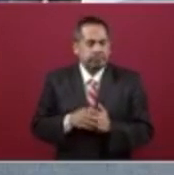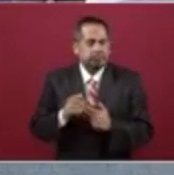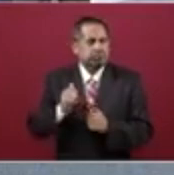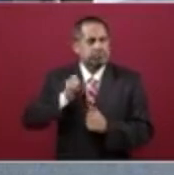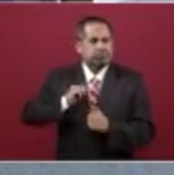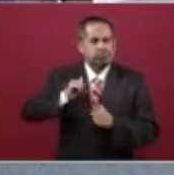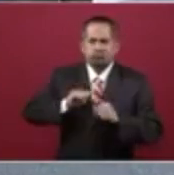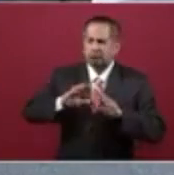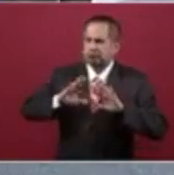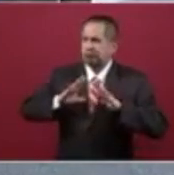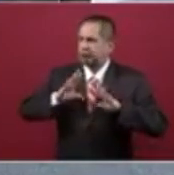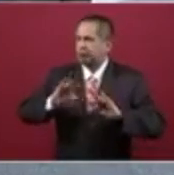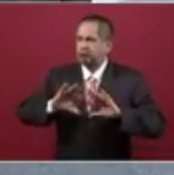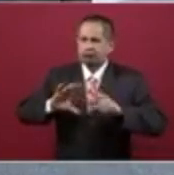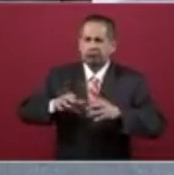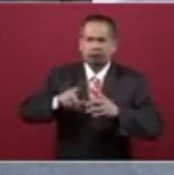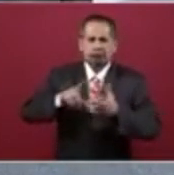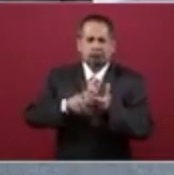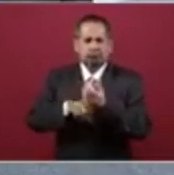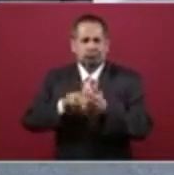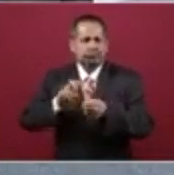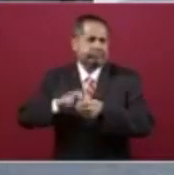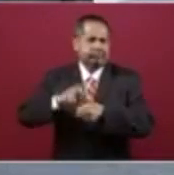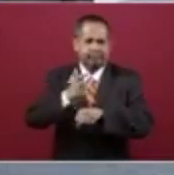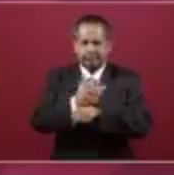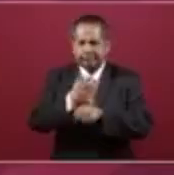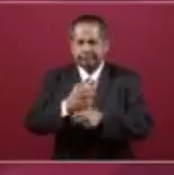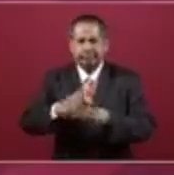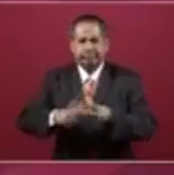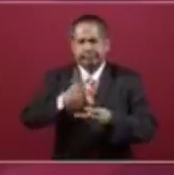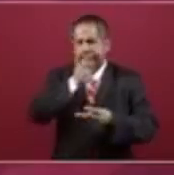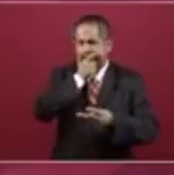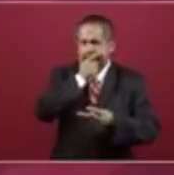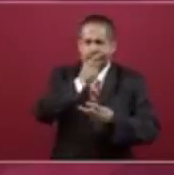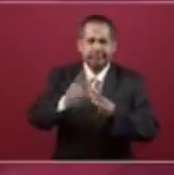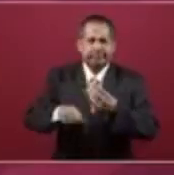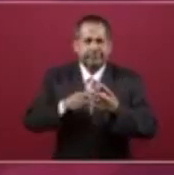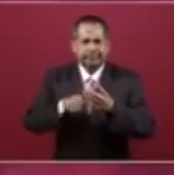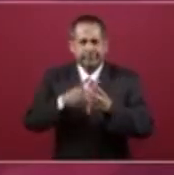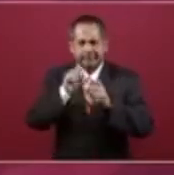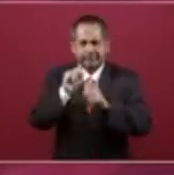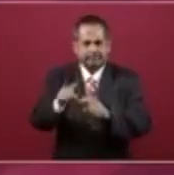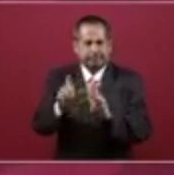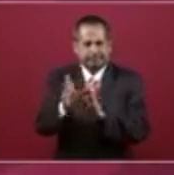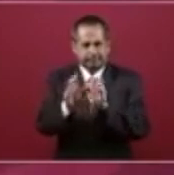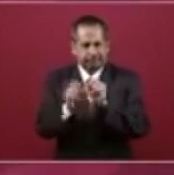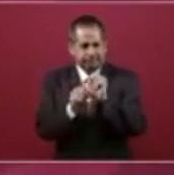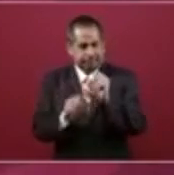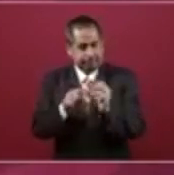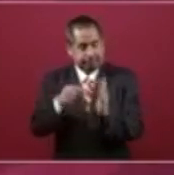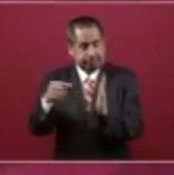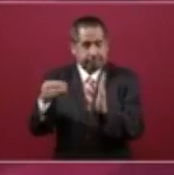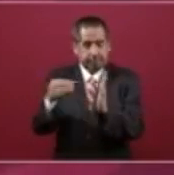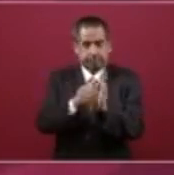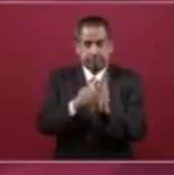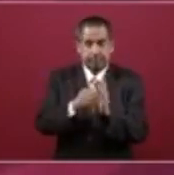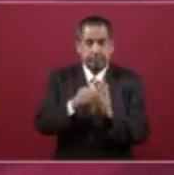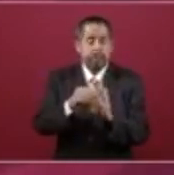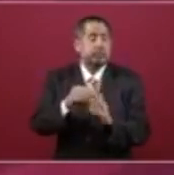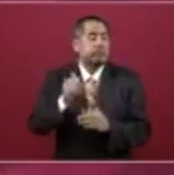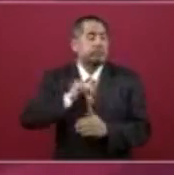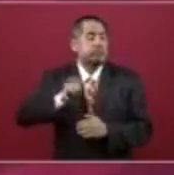fundacionales de Estados Unidos, de Inglaterra, la misma constitución de Apatzingán